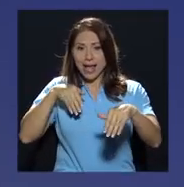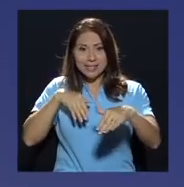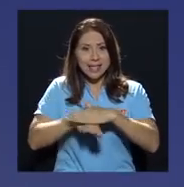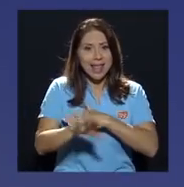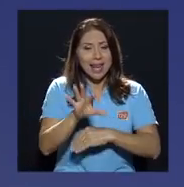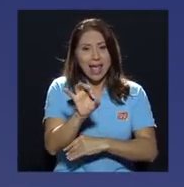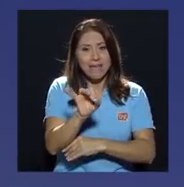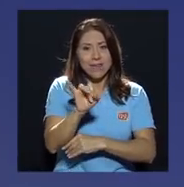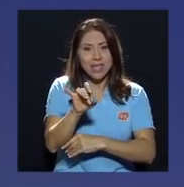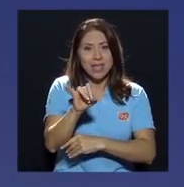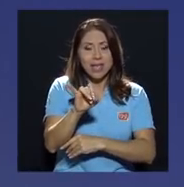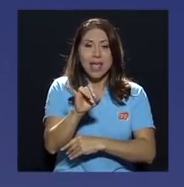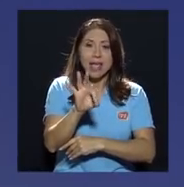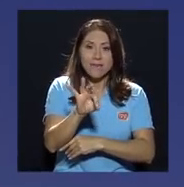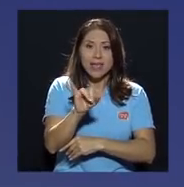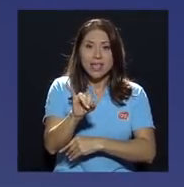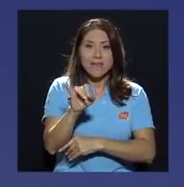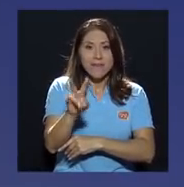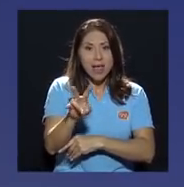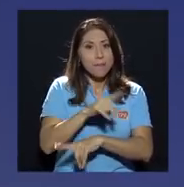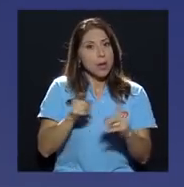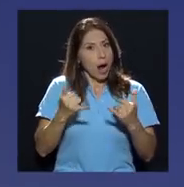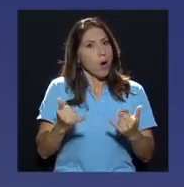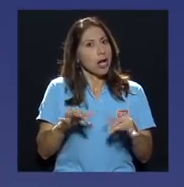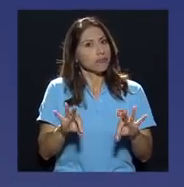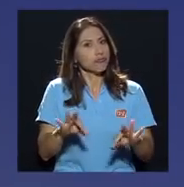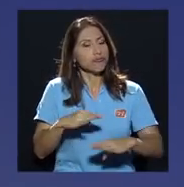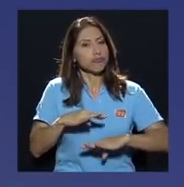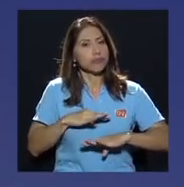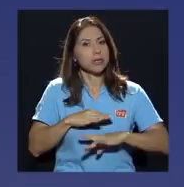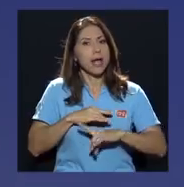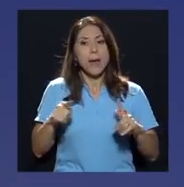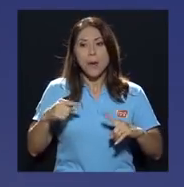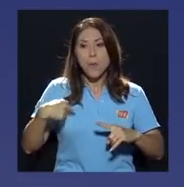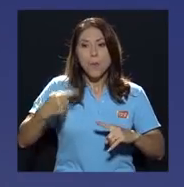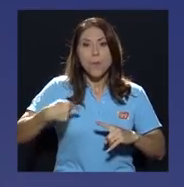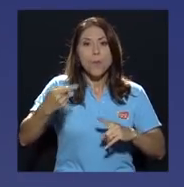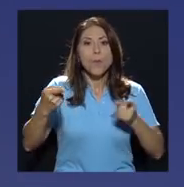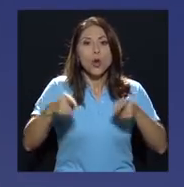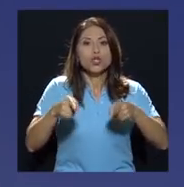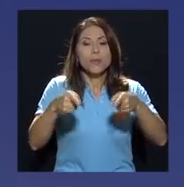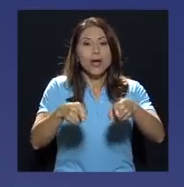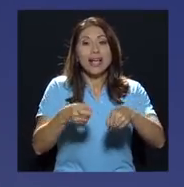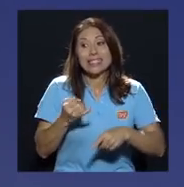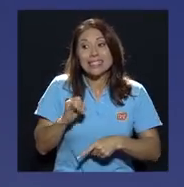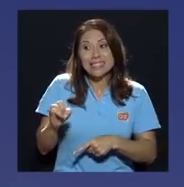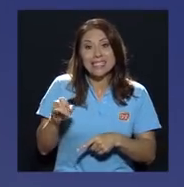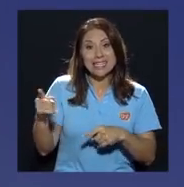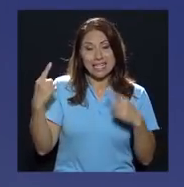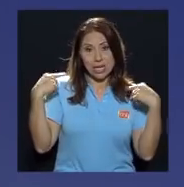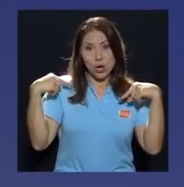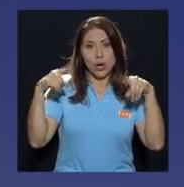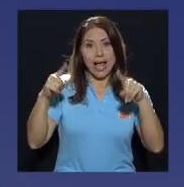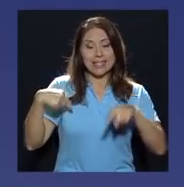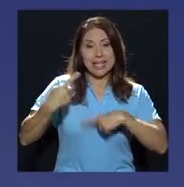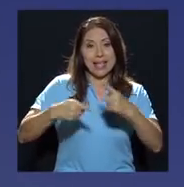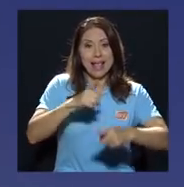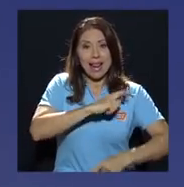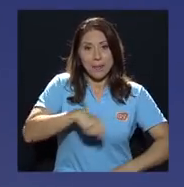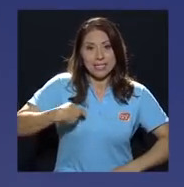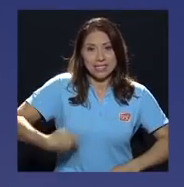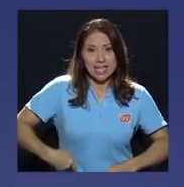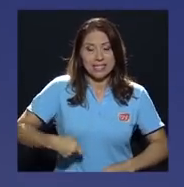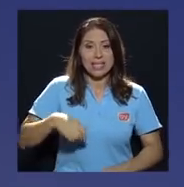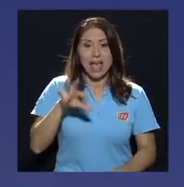a esa fertilización y que ahora gozan de ella en los próximos casos si llegase a la presidencia don